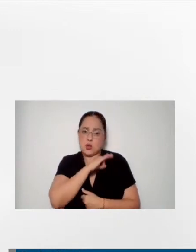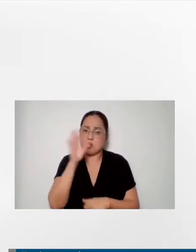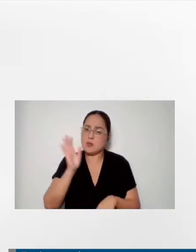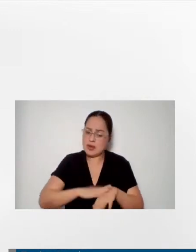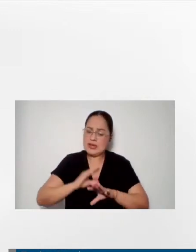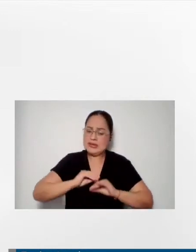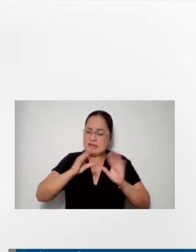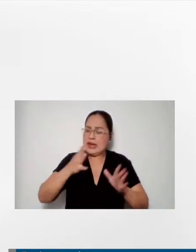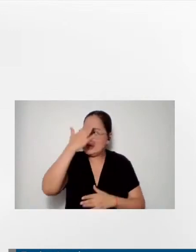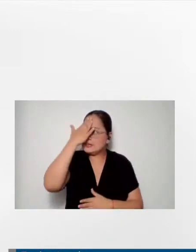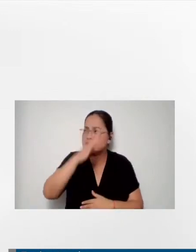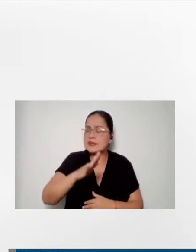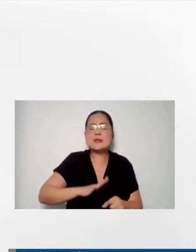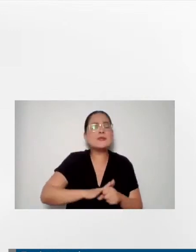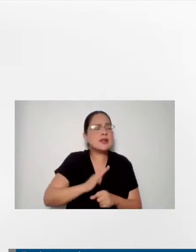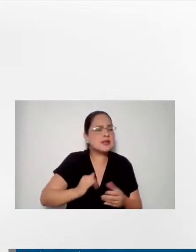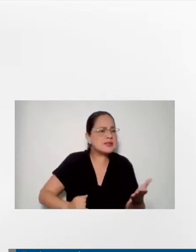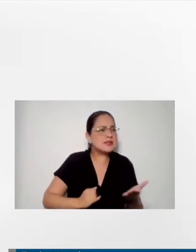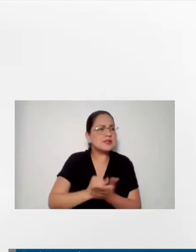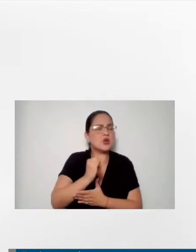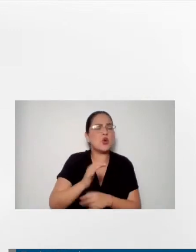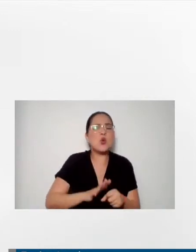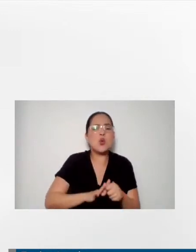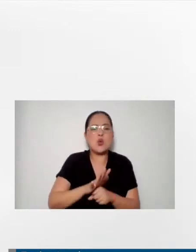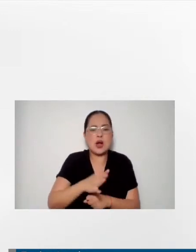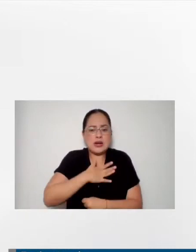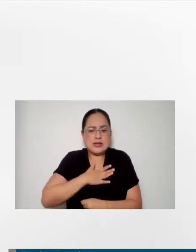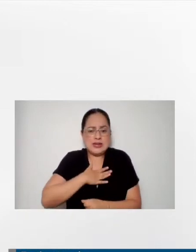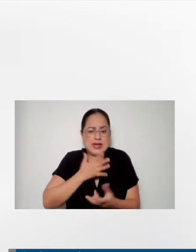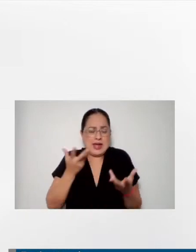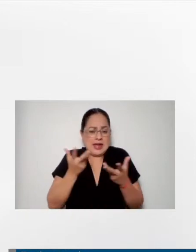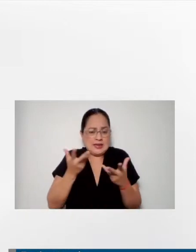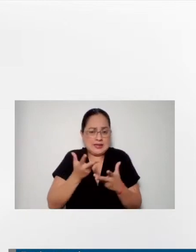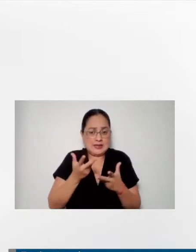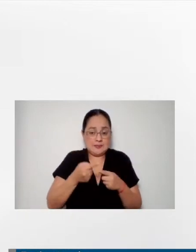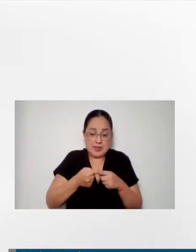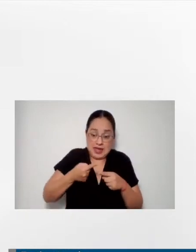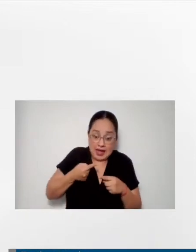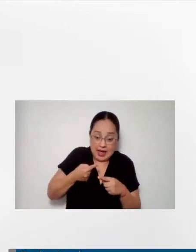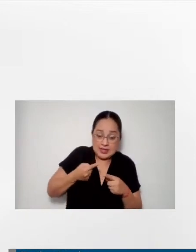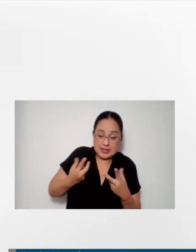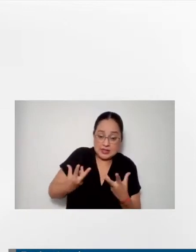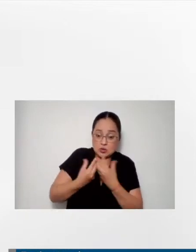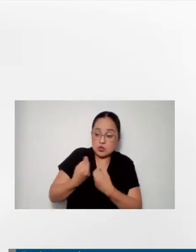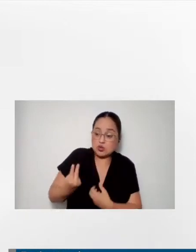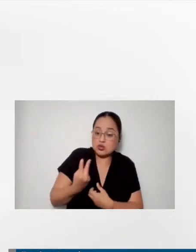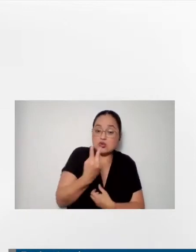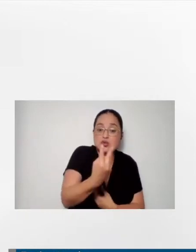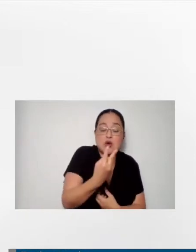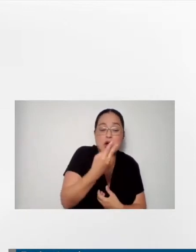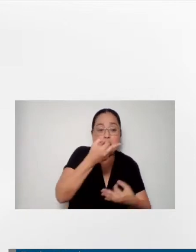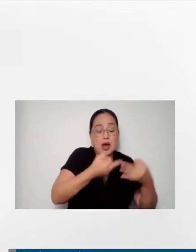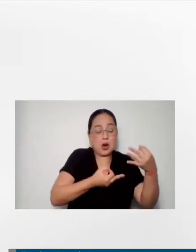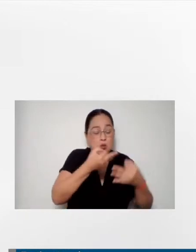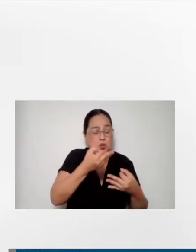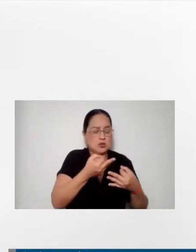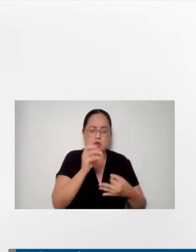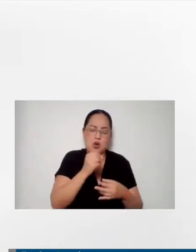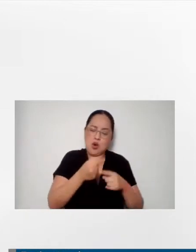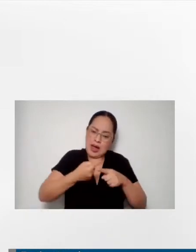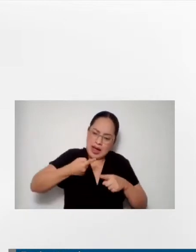claro como cuál es ese margen en el que puedo negociar antes de romper la negociación,